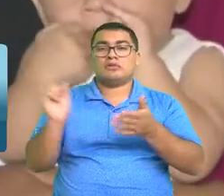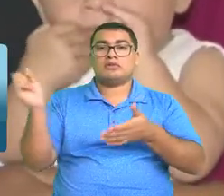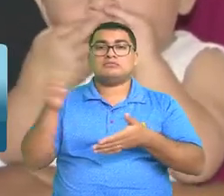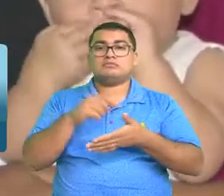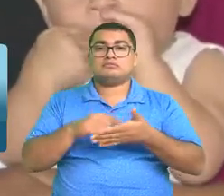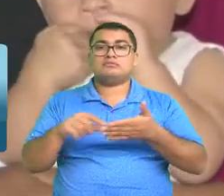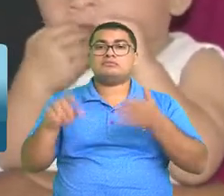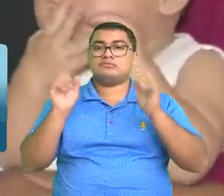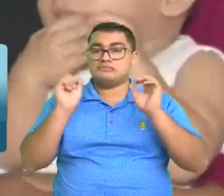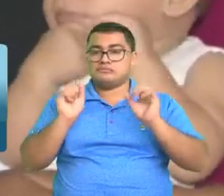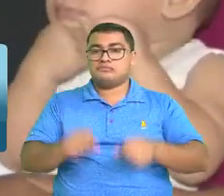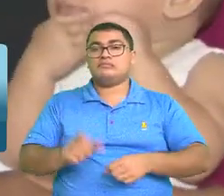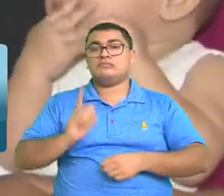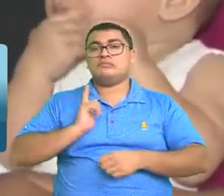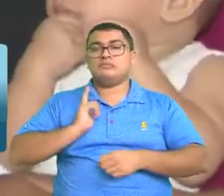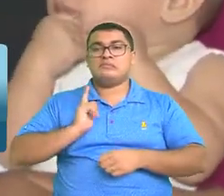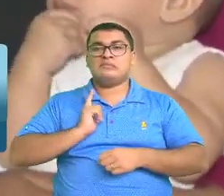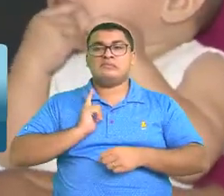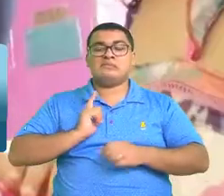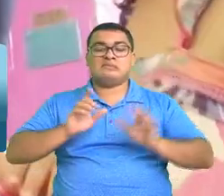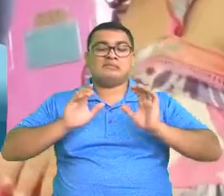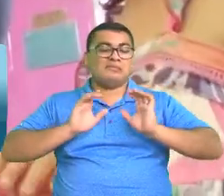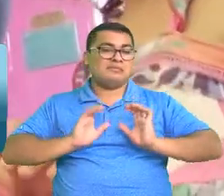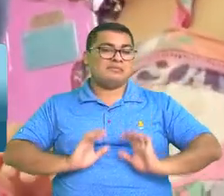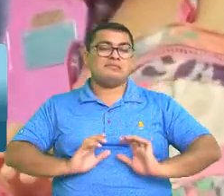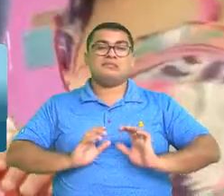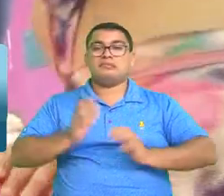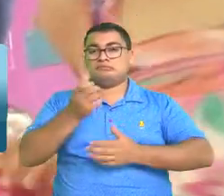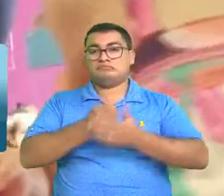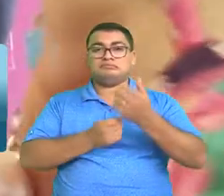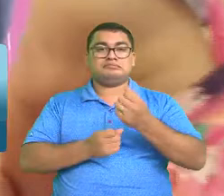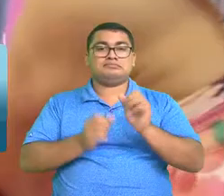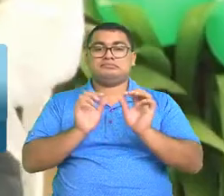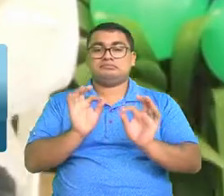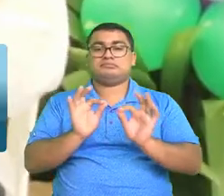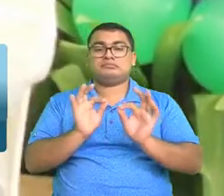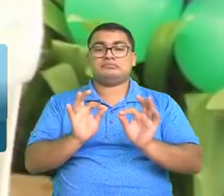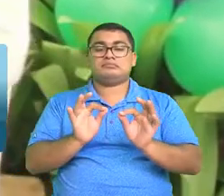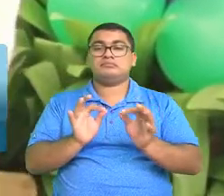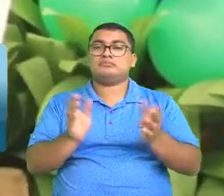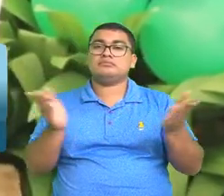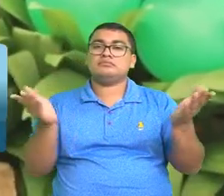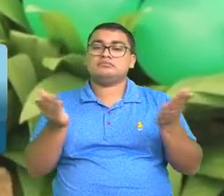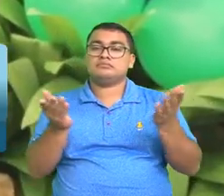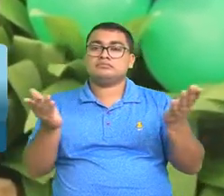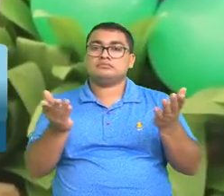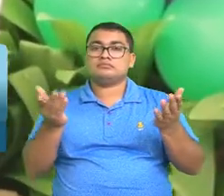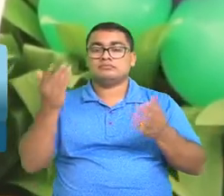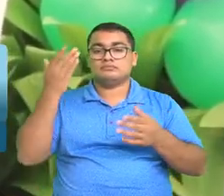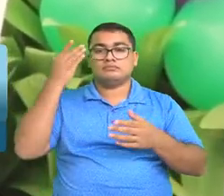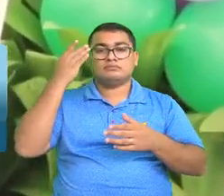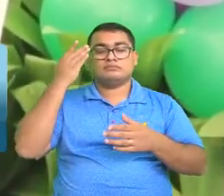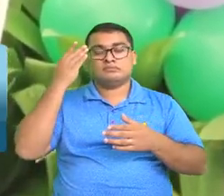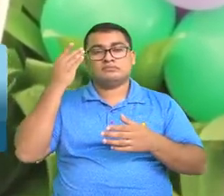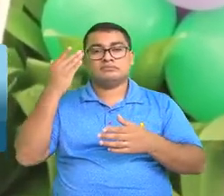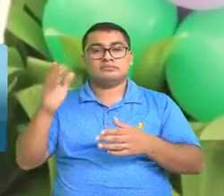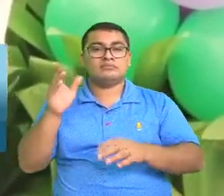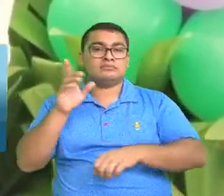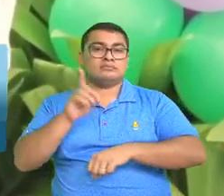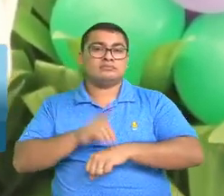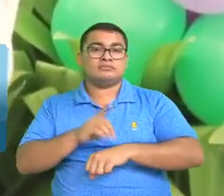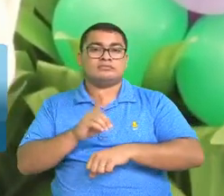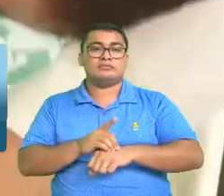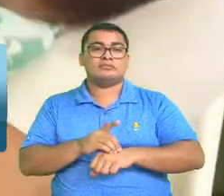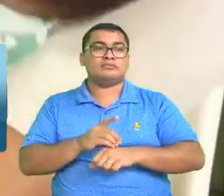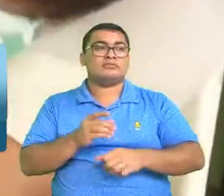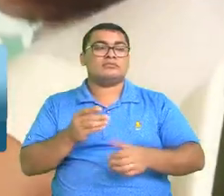tengamos esas capacidades de procesar la lactosa. Ya, precisamente doctor, ¿cómo saber si un niño estamos, aparte